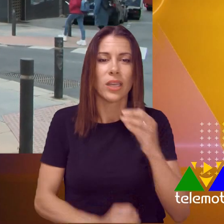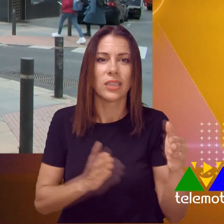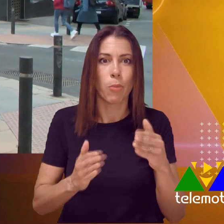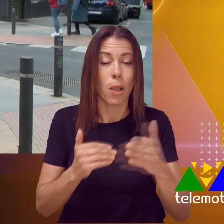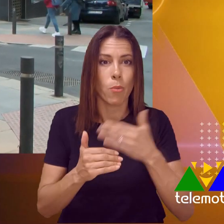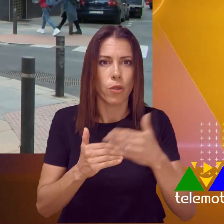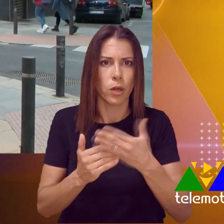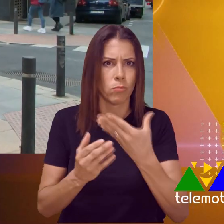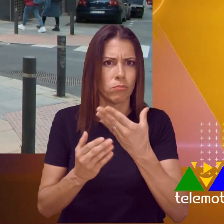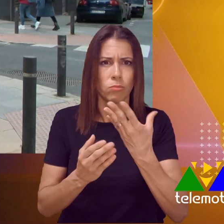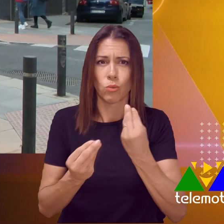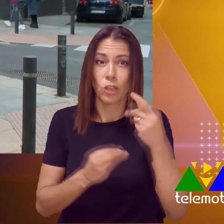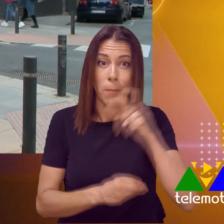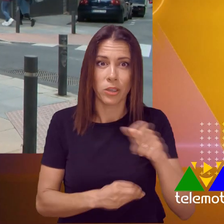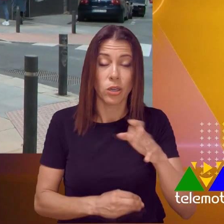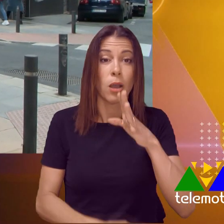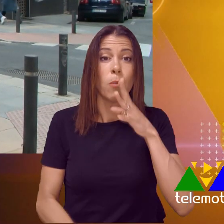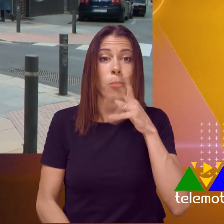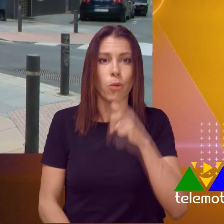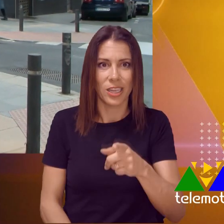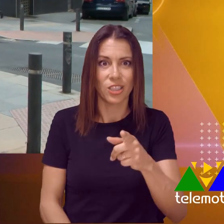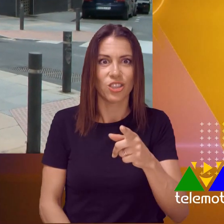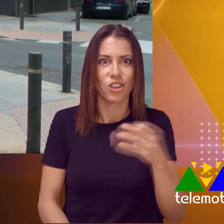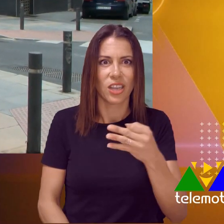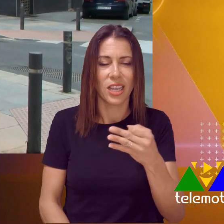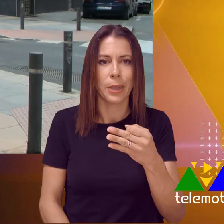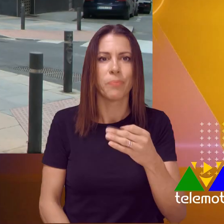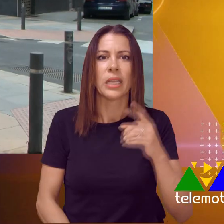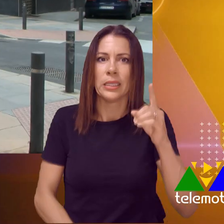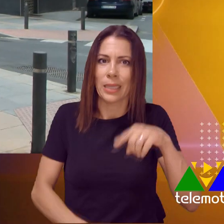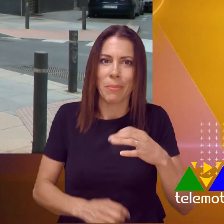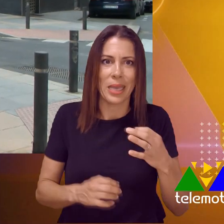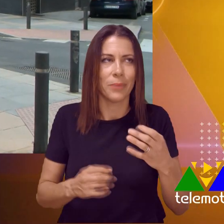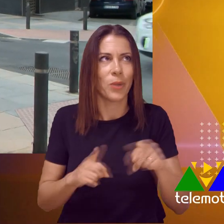miles de buscadores de tesoros. Para eso tenía que intervenir la magia también,